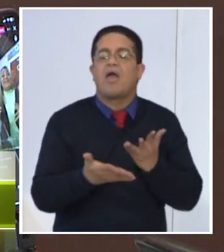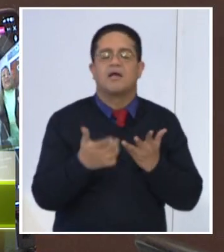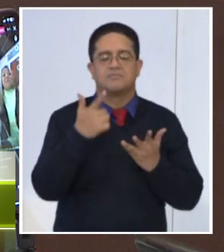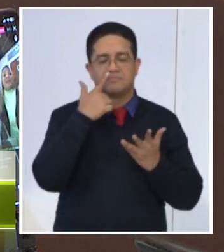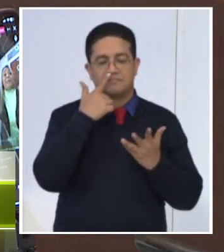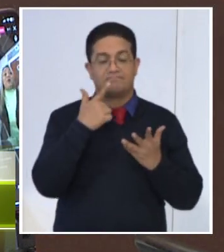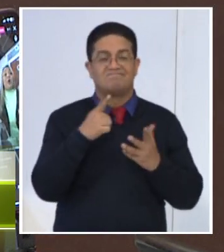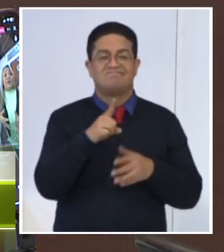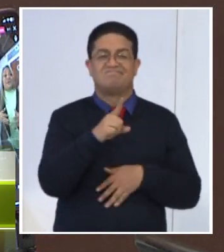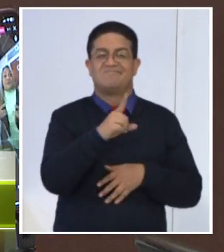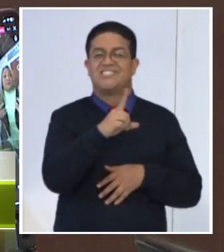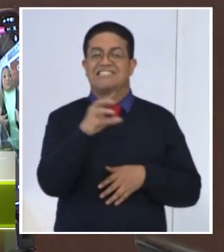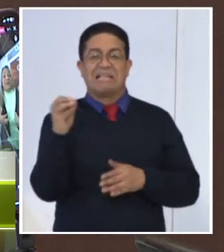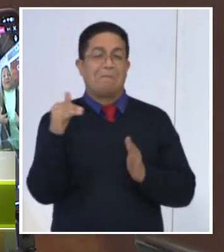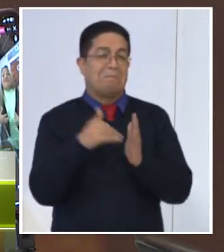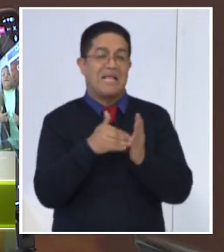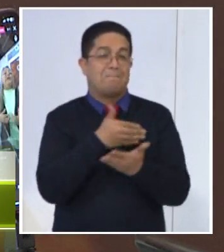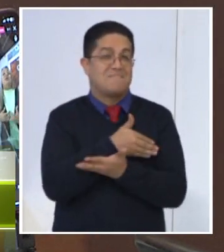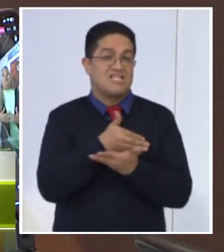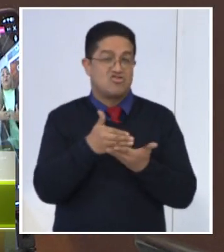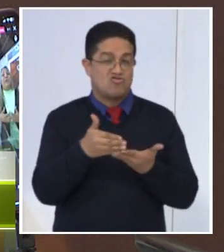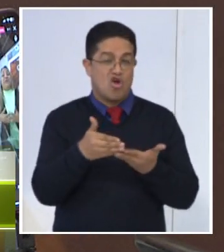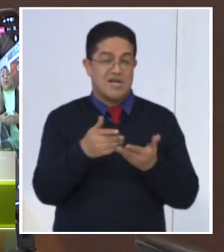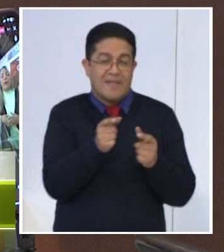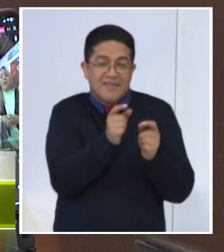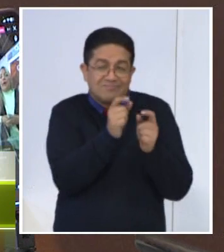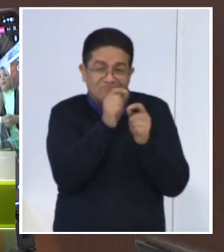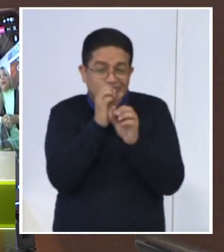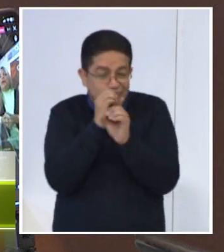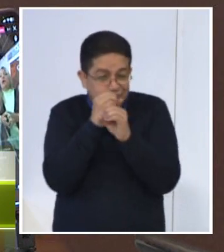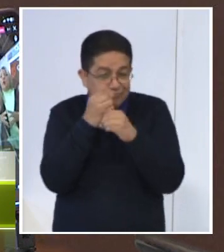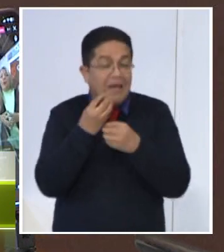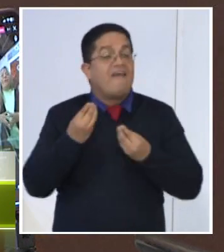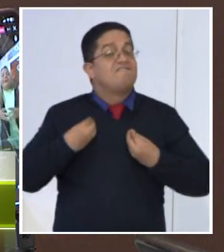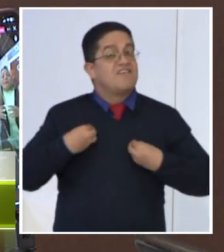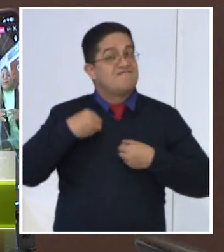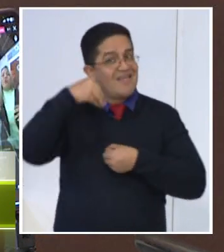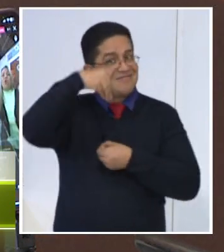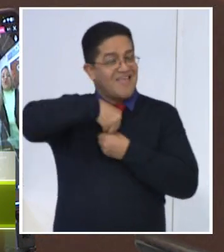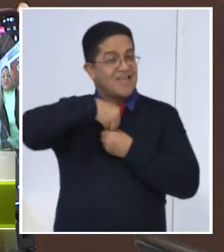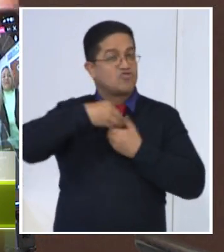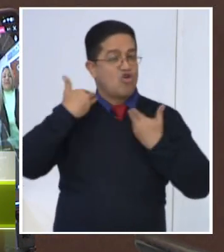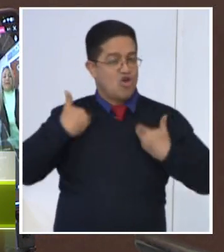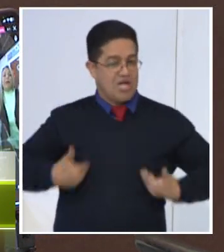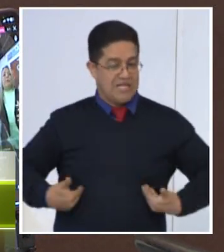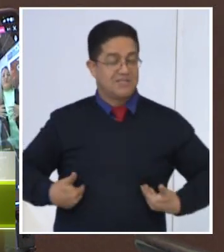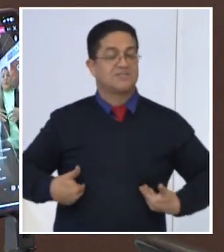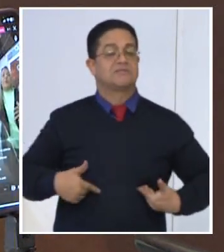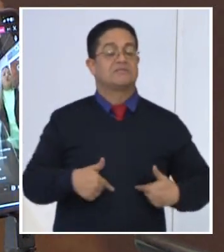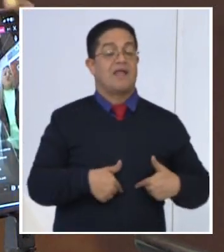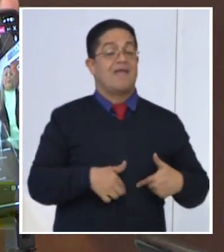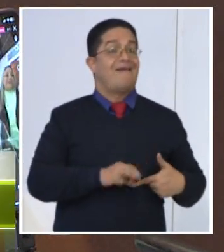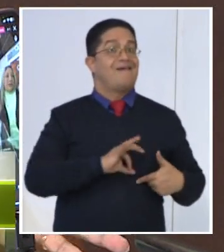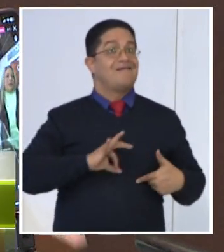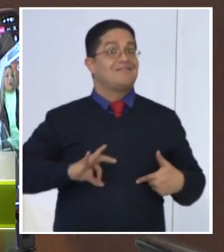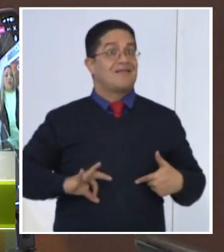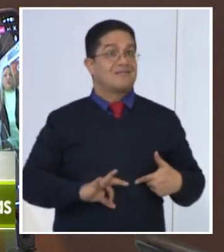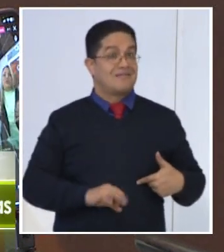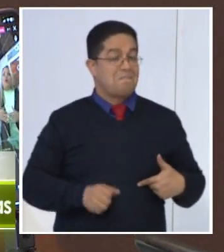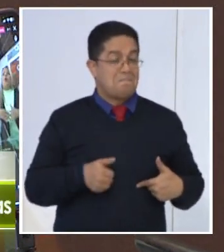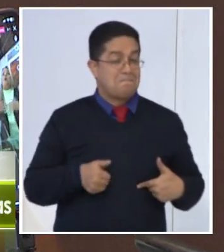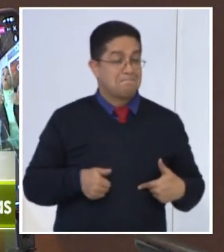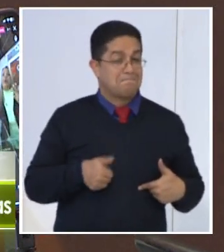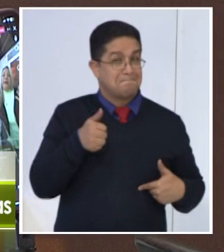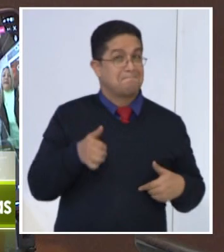más de 100.000 billones que residen en todas nuestras cavidades. Y obviamente la mucosa intestinal, por ser la mucosa más grande y